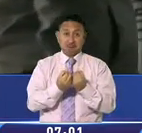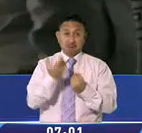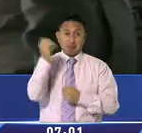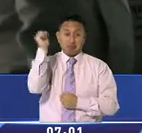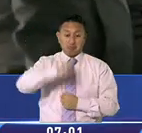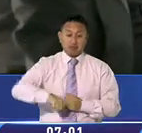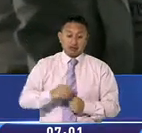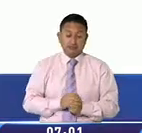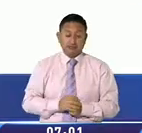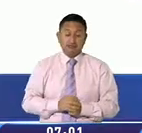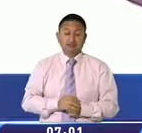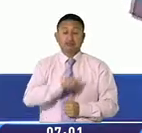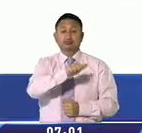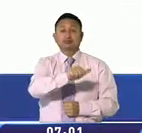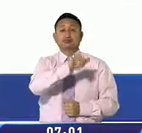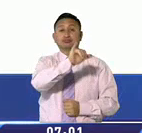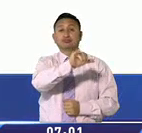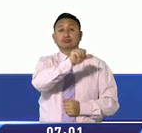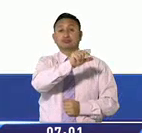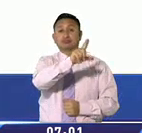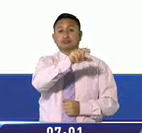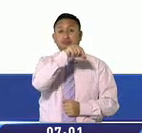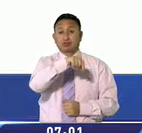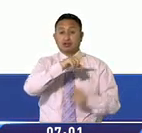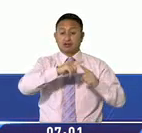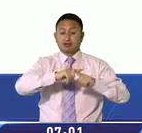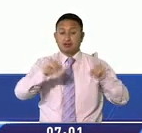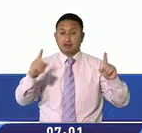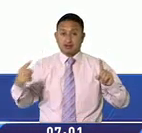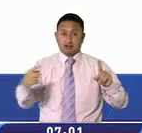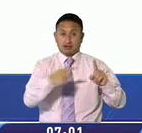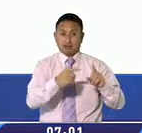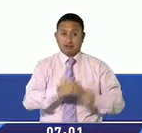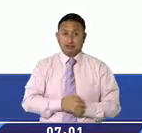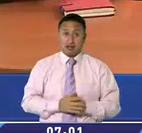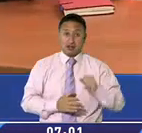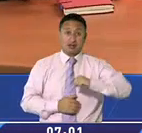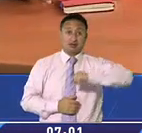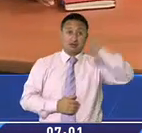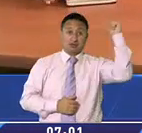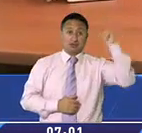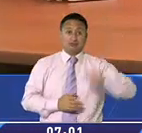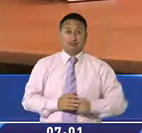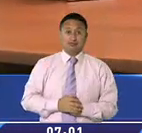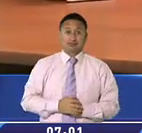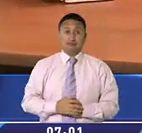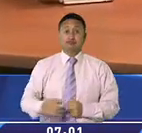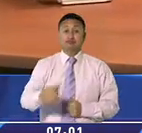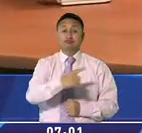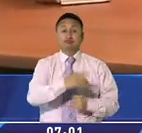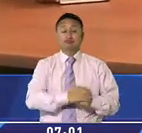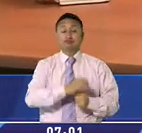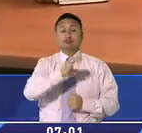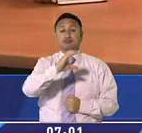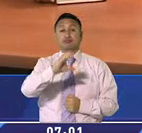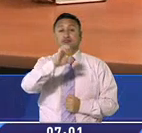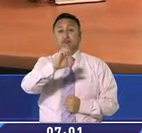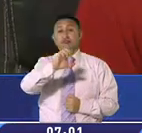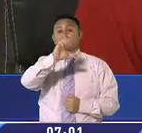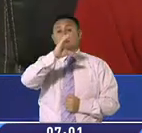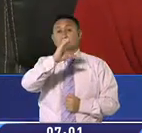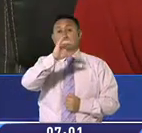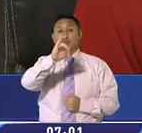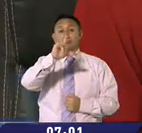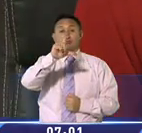Ayala, tendencia política contraria a la de Issa, confirma Cecilia Velázquez, de Pachacuti. Siempre nosotros